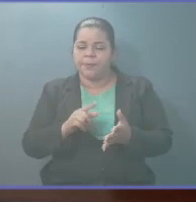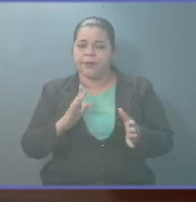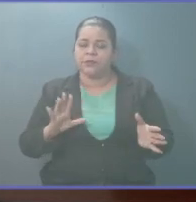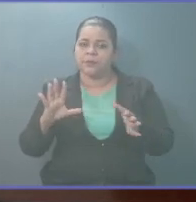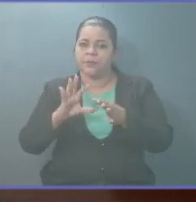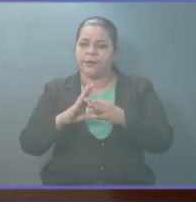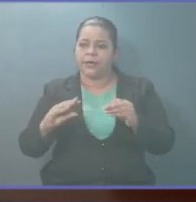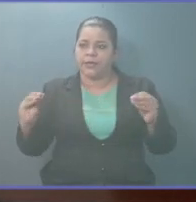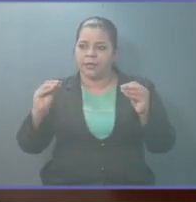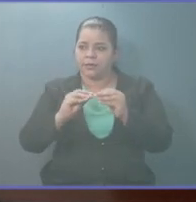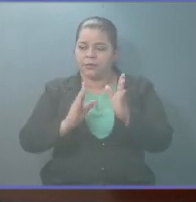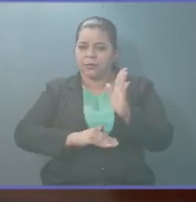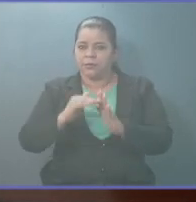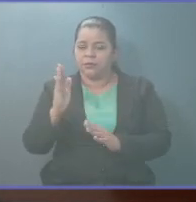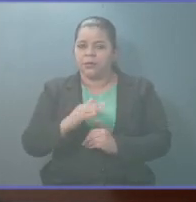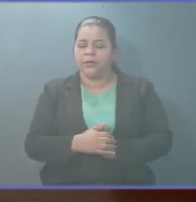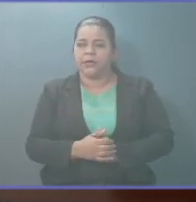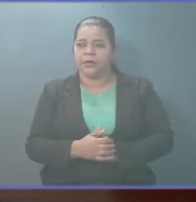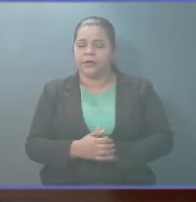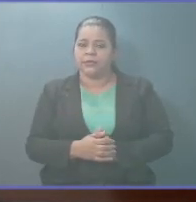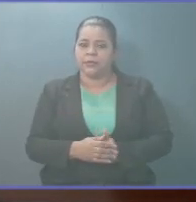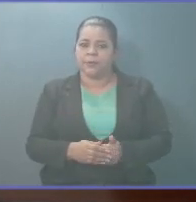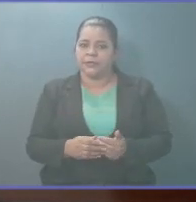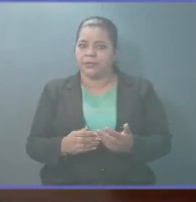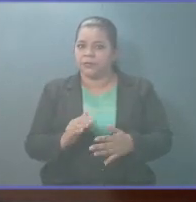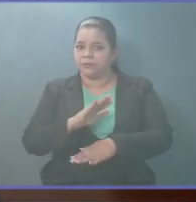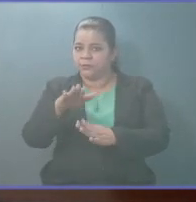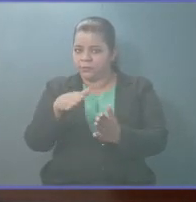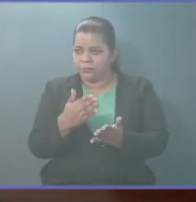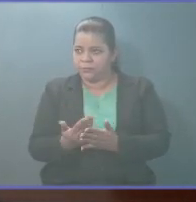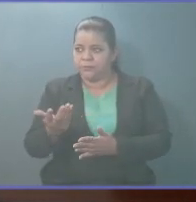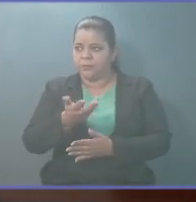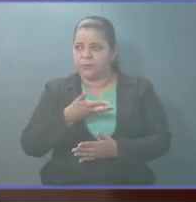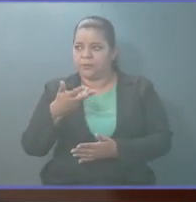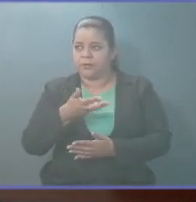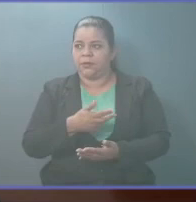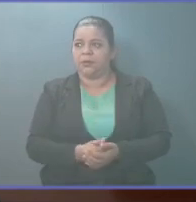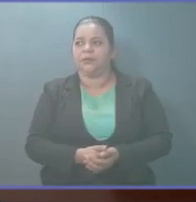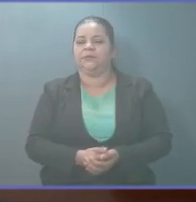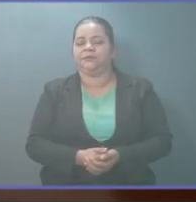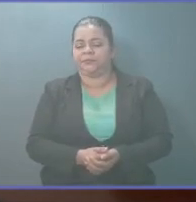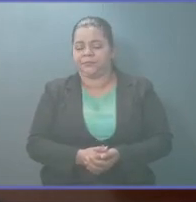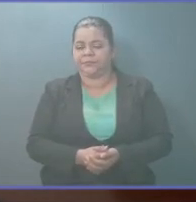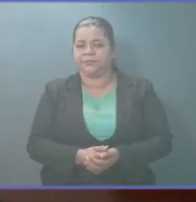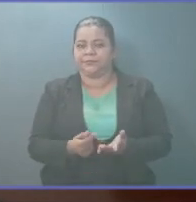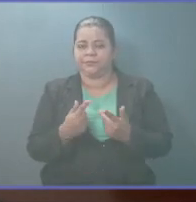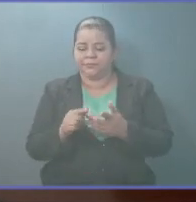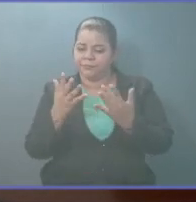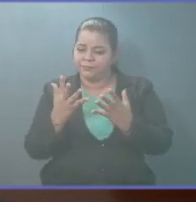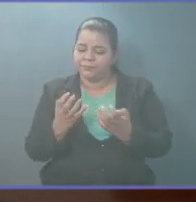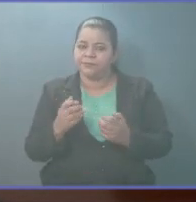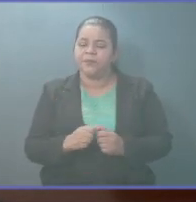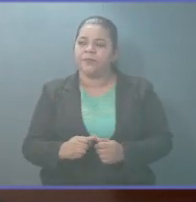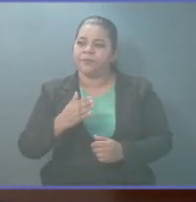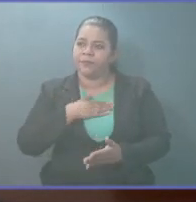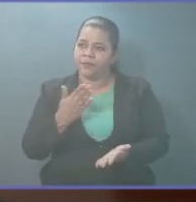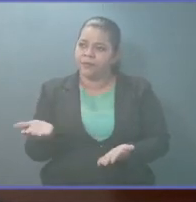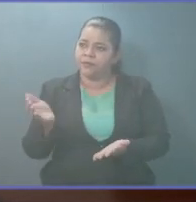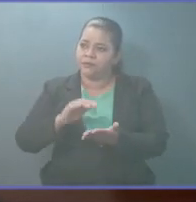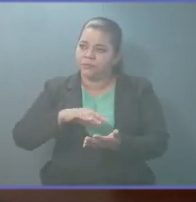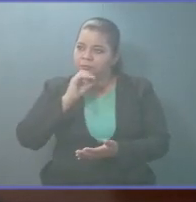quisiera es que sucediera es que la ley entrara en vigencia y que todas las disposiciones que están en la ley no